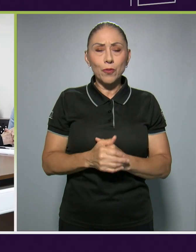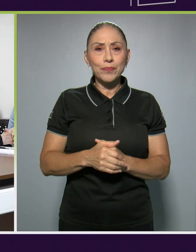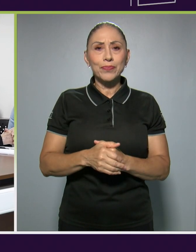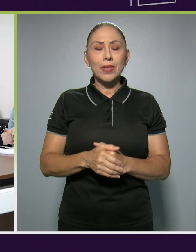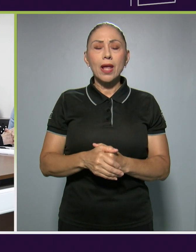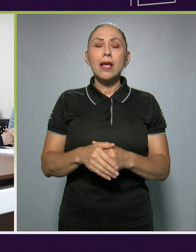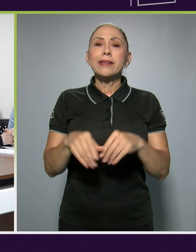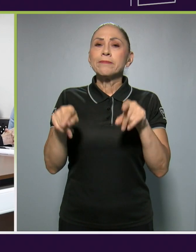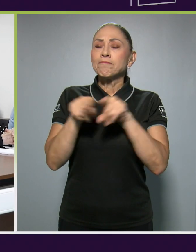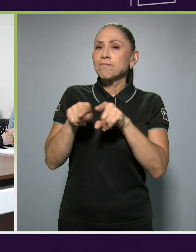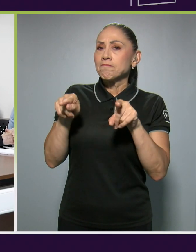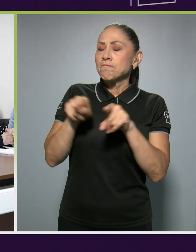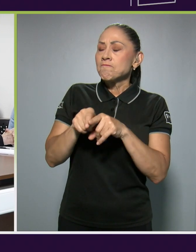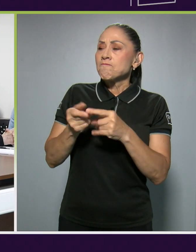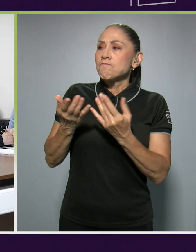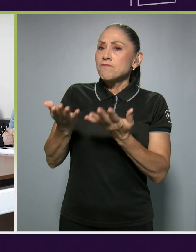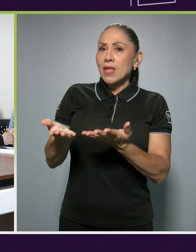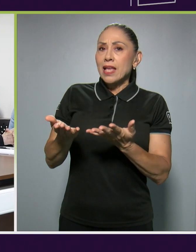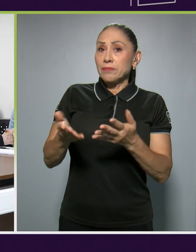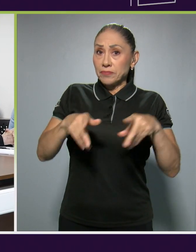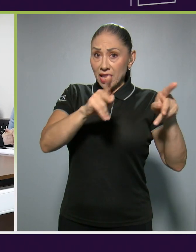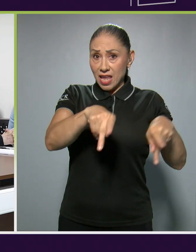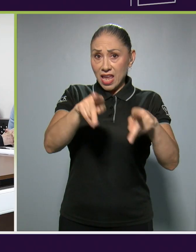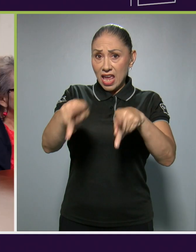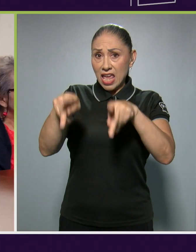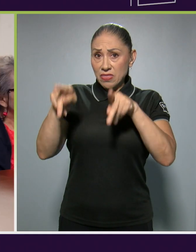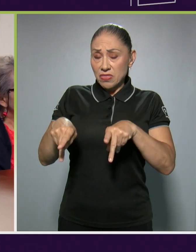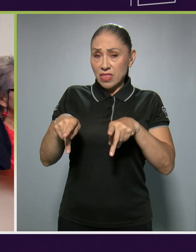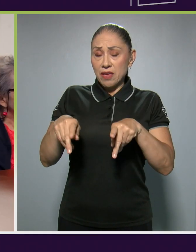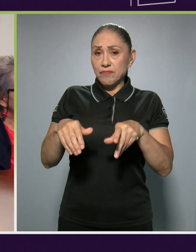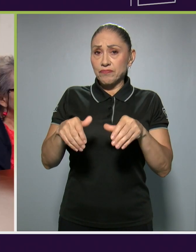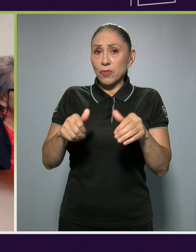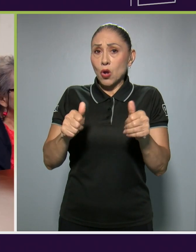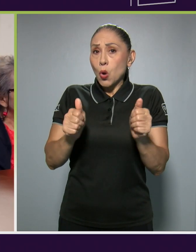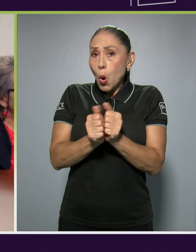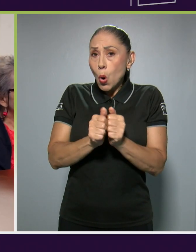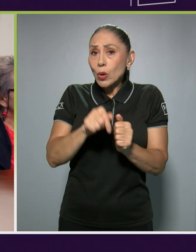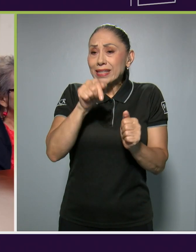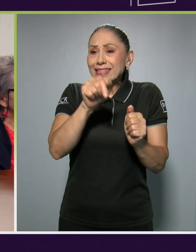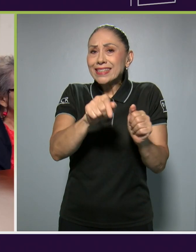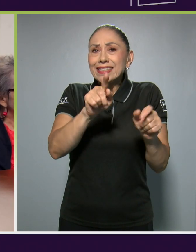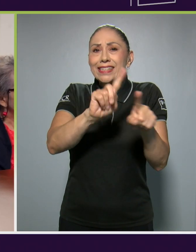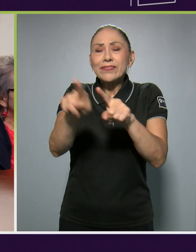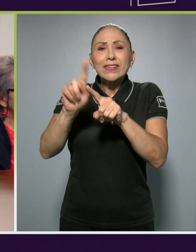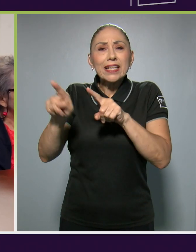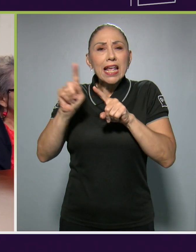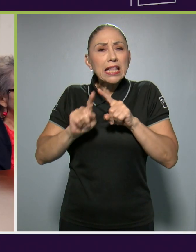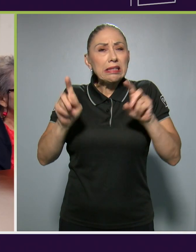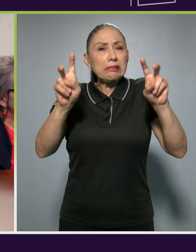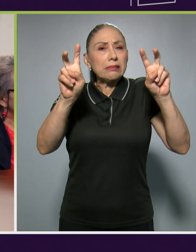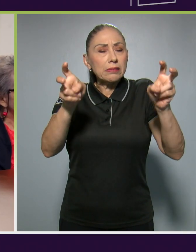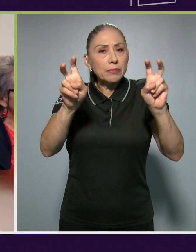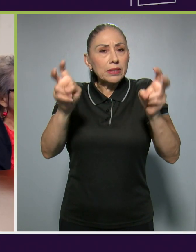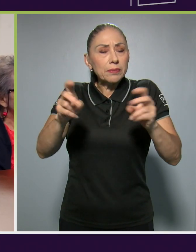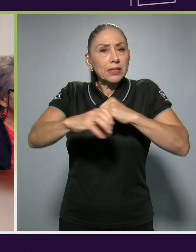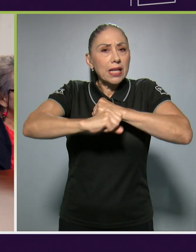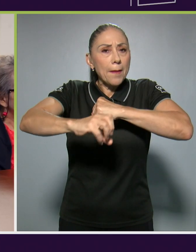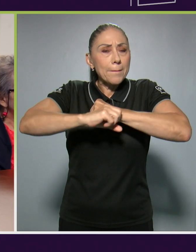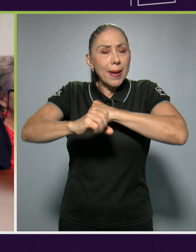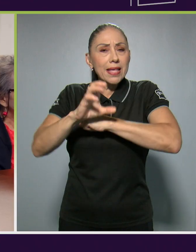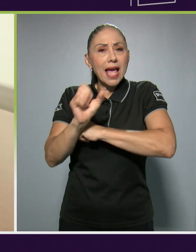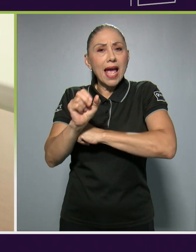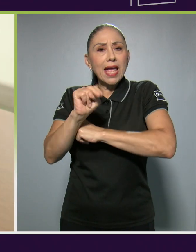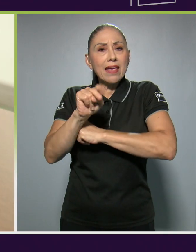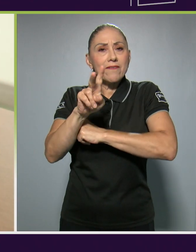Lara, ¿qué puede acceder la gente, verdad, a partir de esta serie de contenidos que se han creado de la campaña Envejecer? ¿Dónde